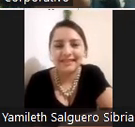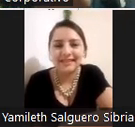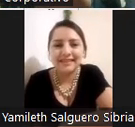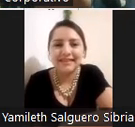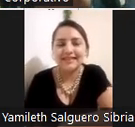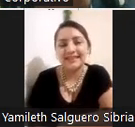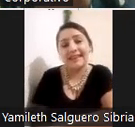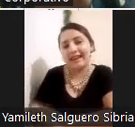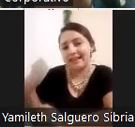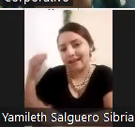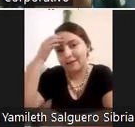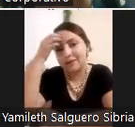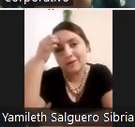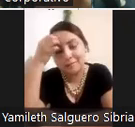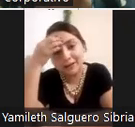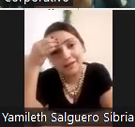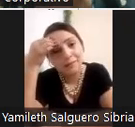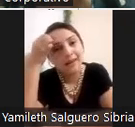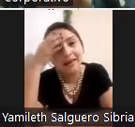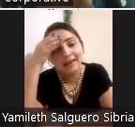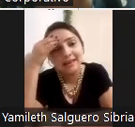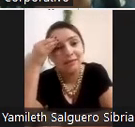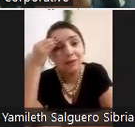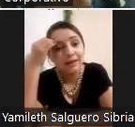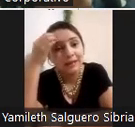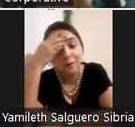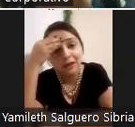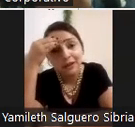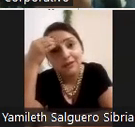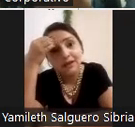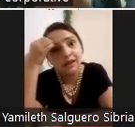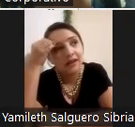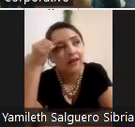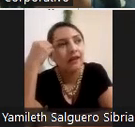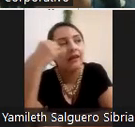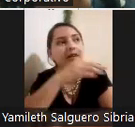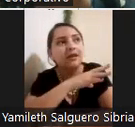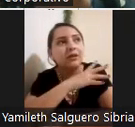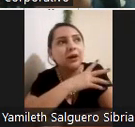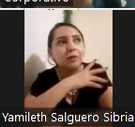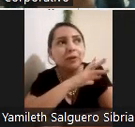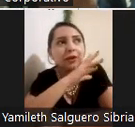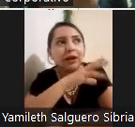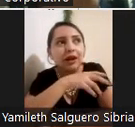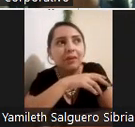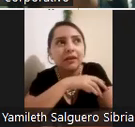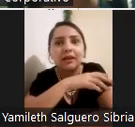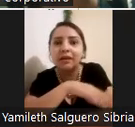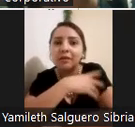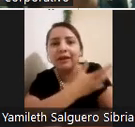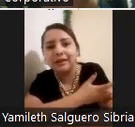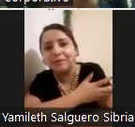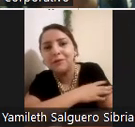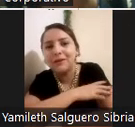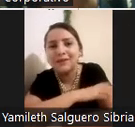verdad sí el seguimiento respectivo para que digamos que si un inicio él y realizó una compra de una cama